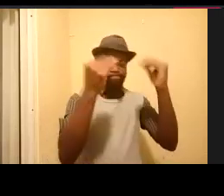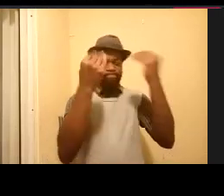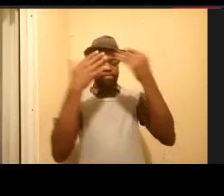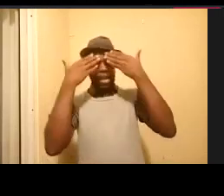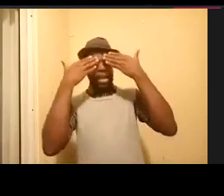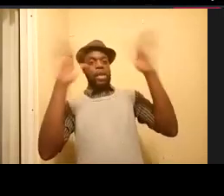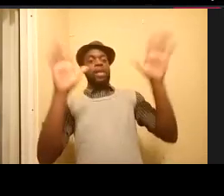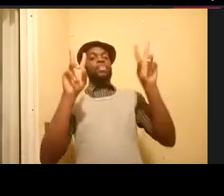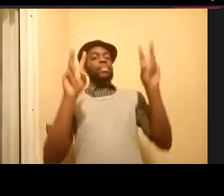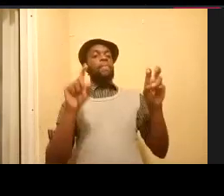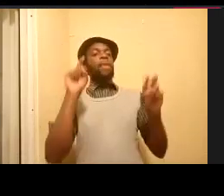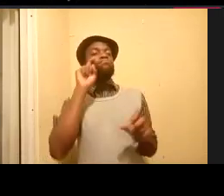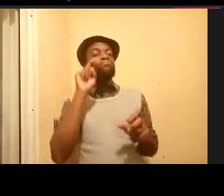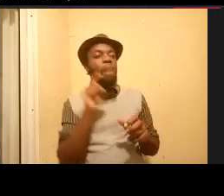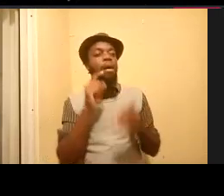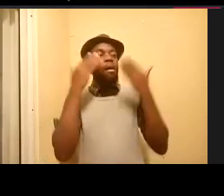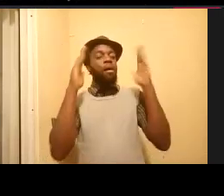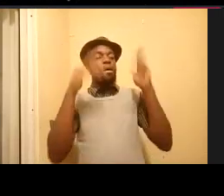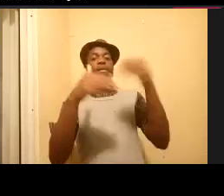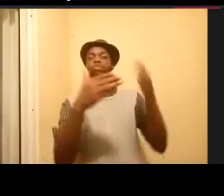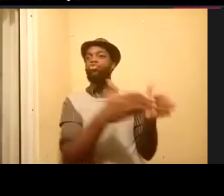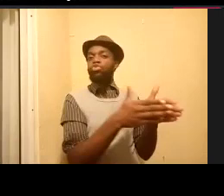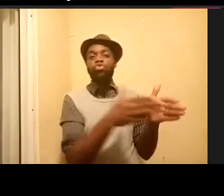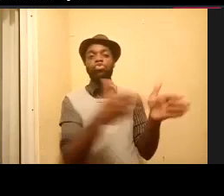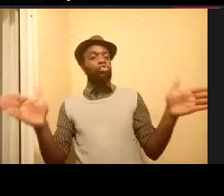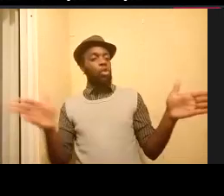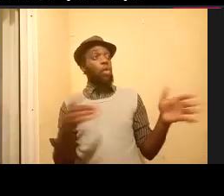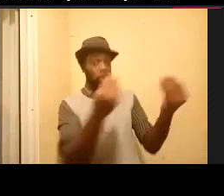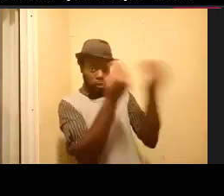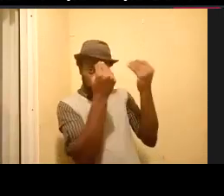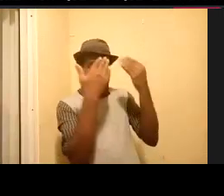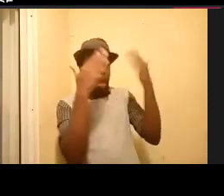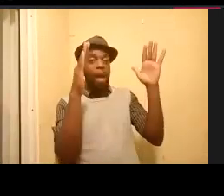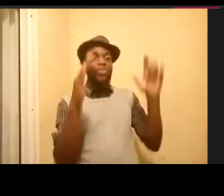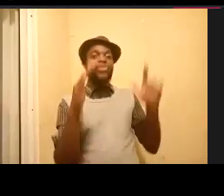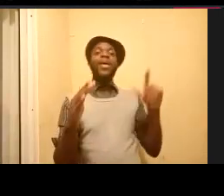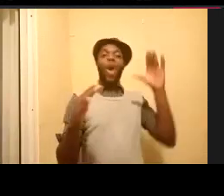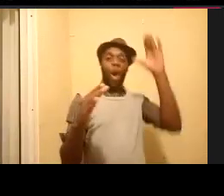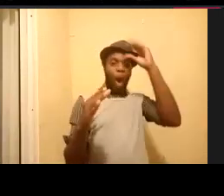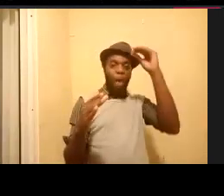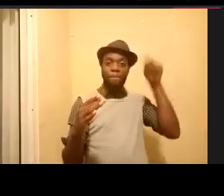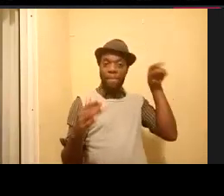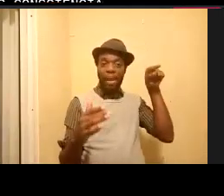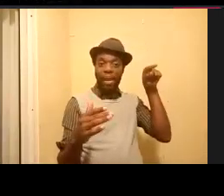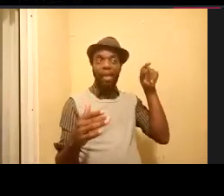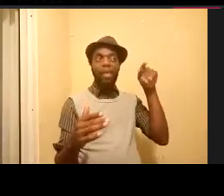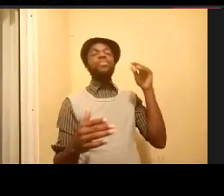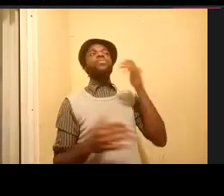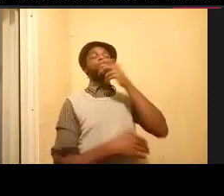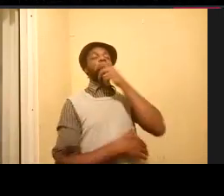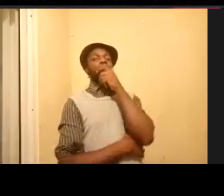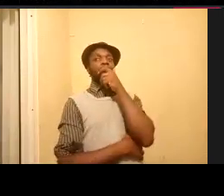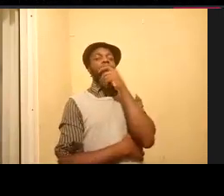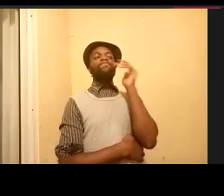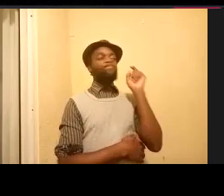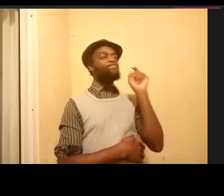porque ahí es a donde entramos en conciencia los hombres también, ¿verdad? De que es importante